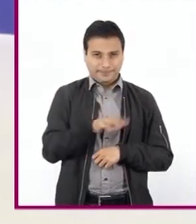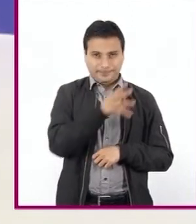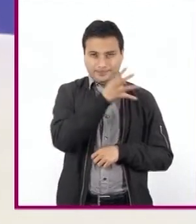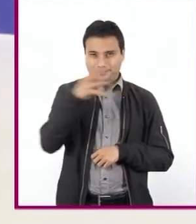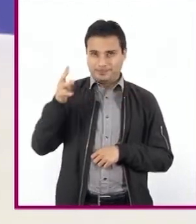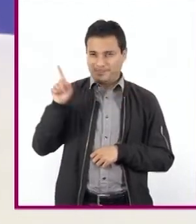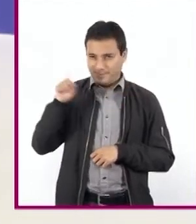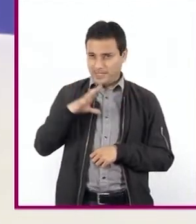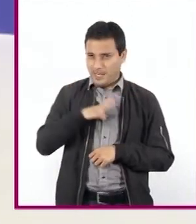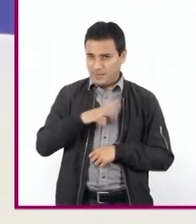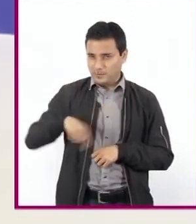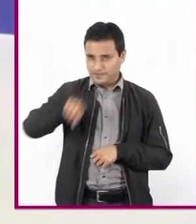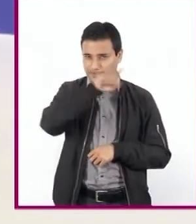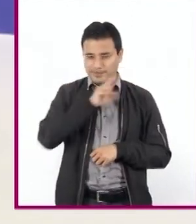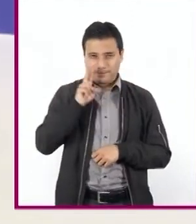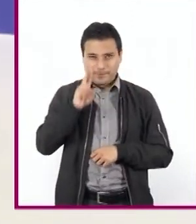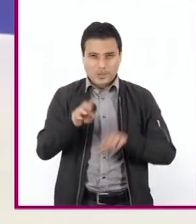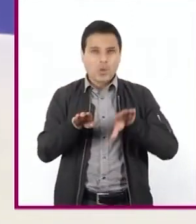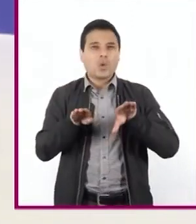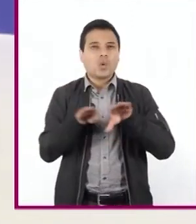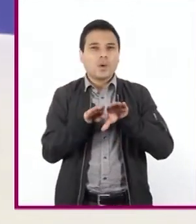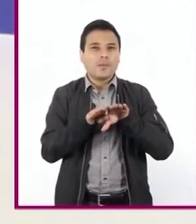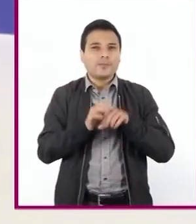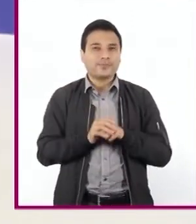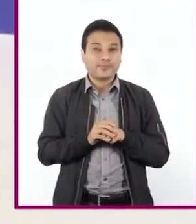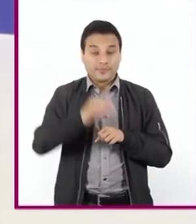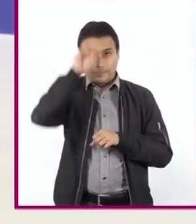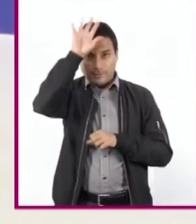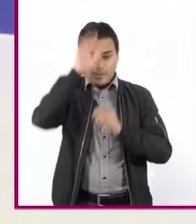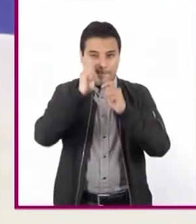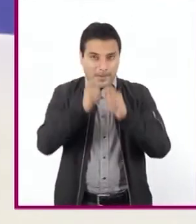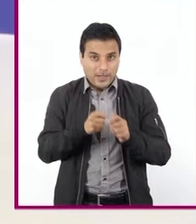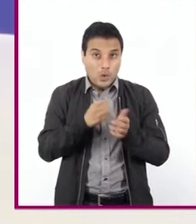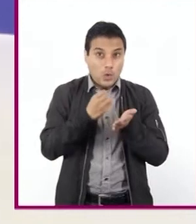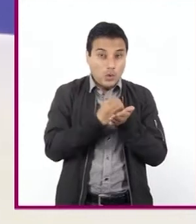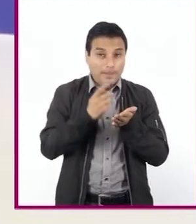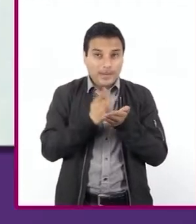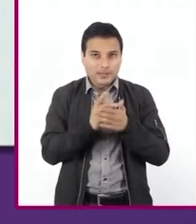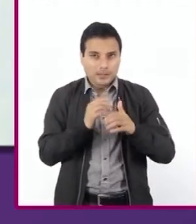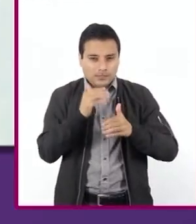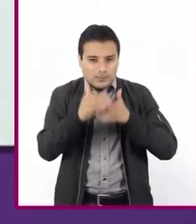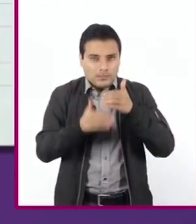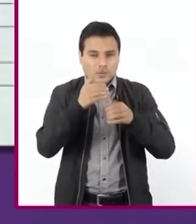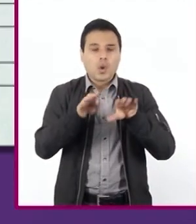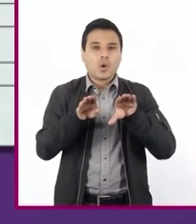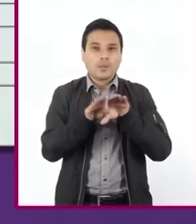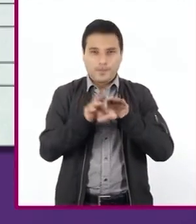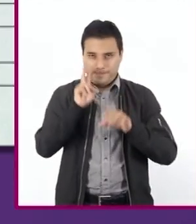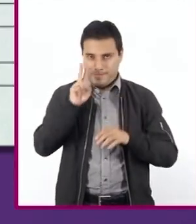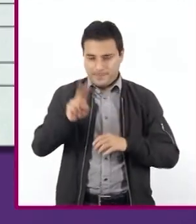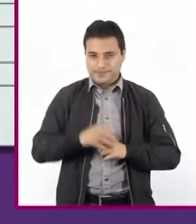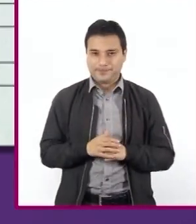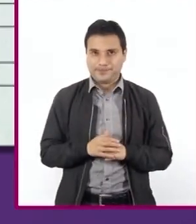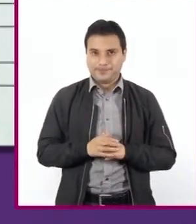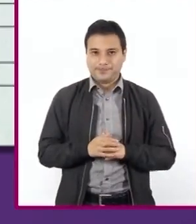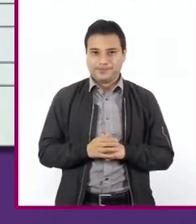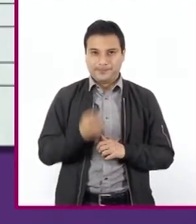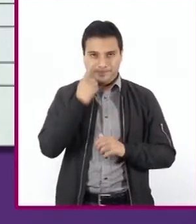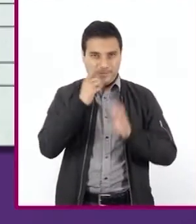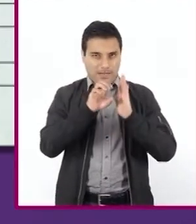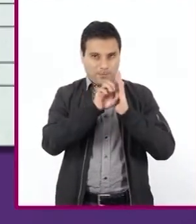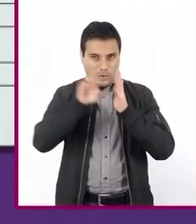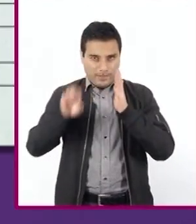podrán observar cómo fue el desarrollo de la minería tras la expansión hacia el norte. Como ejemplo, la mina